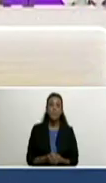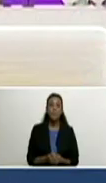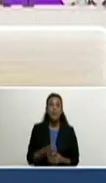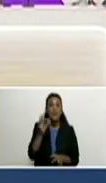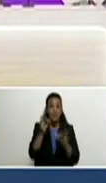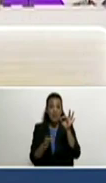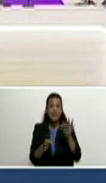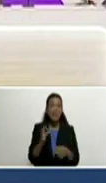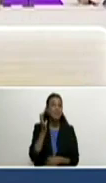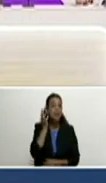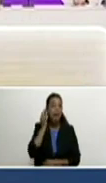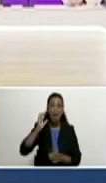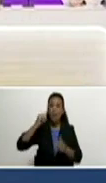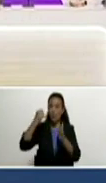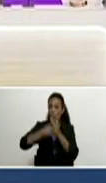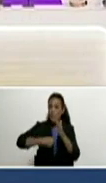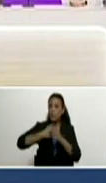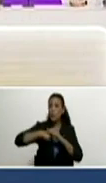Fiscal feminista